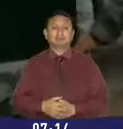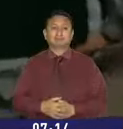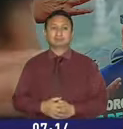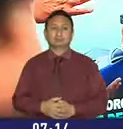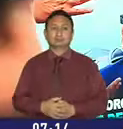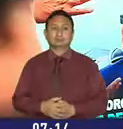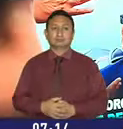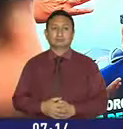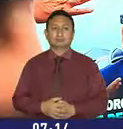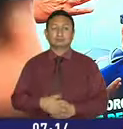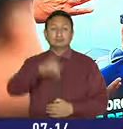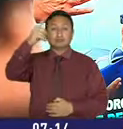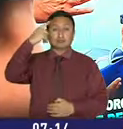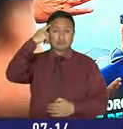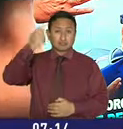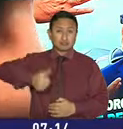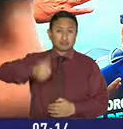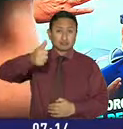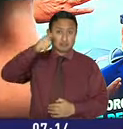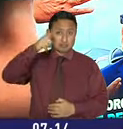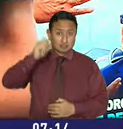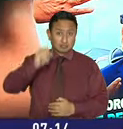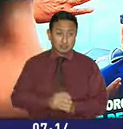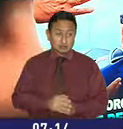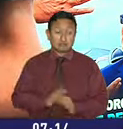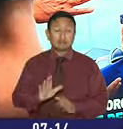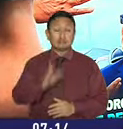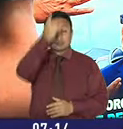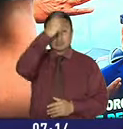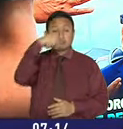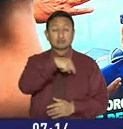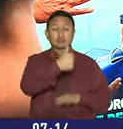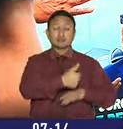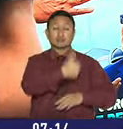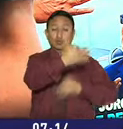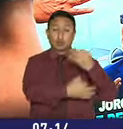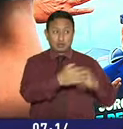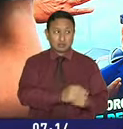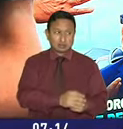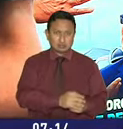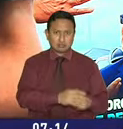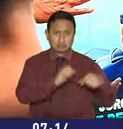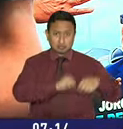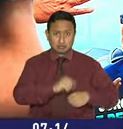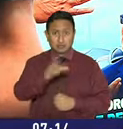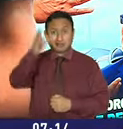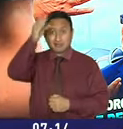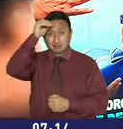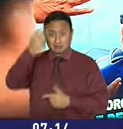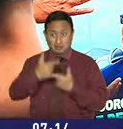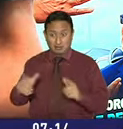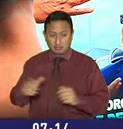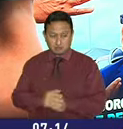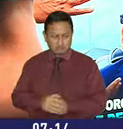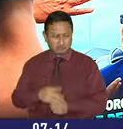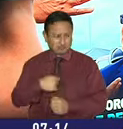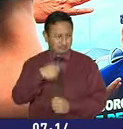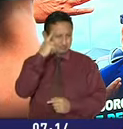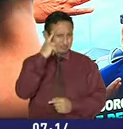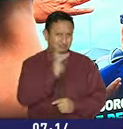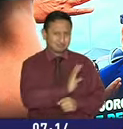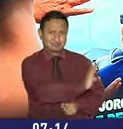Lasso rechazó la decisión del juez Javier Moscoso que permitió que Jorge Glass salga de la cárcel. Esto mientras tres partidos políticos